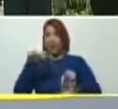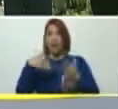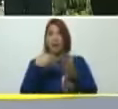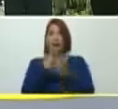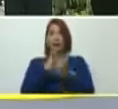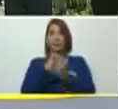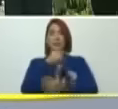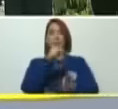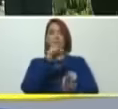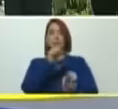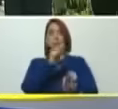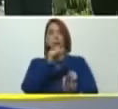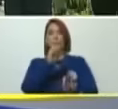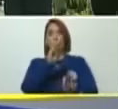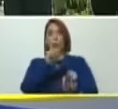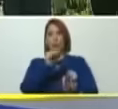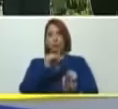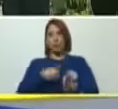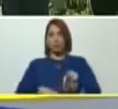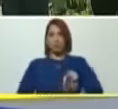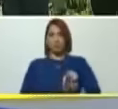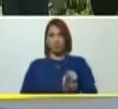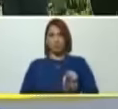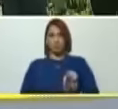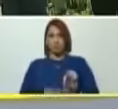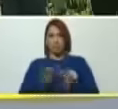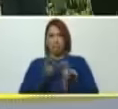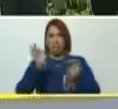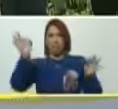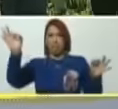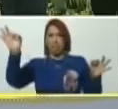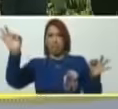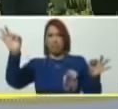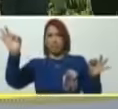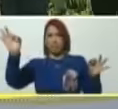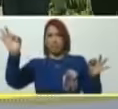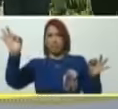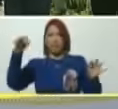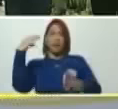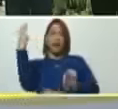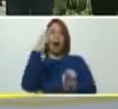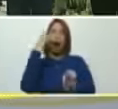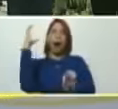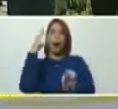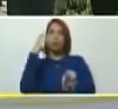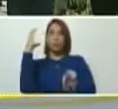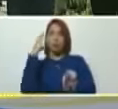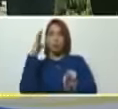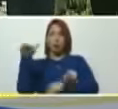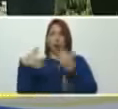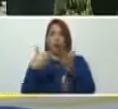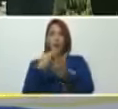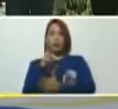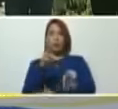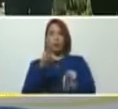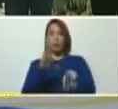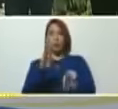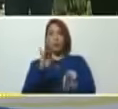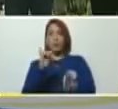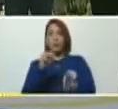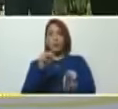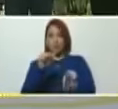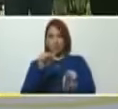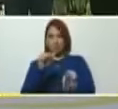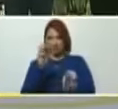Pastora, de punta a punta, desde Caricuao hasta La Urbina, de punta a